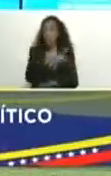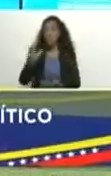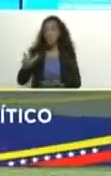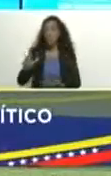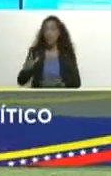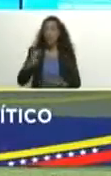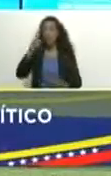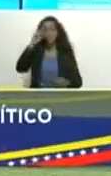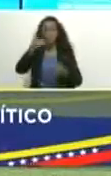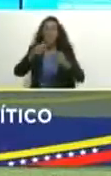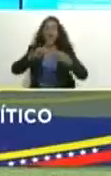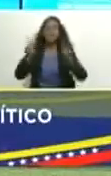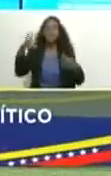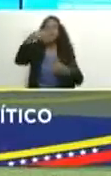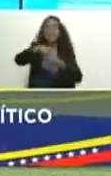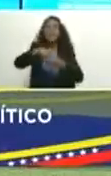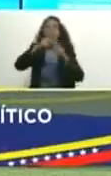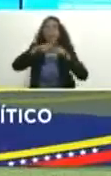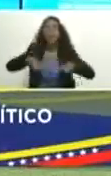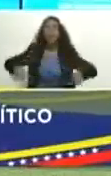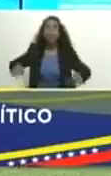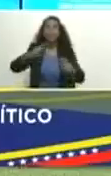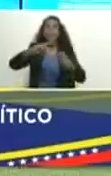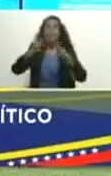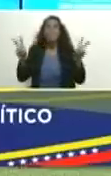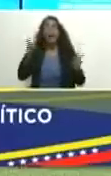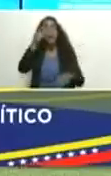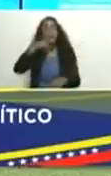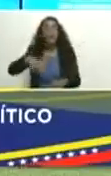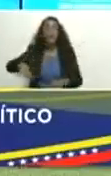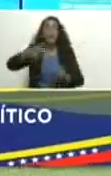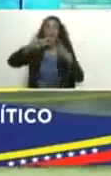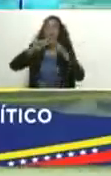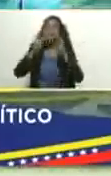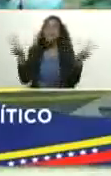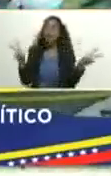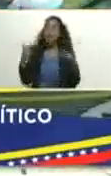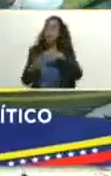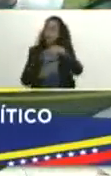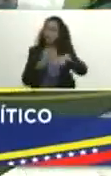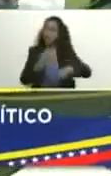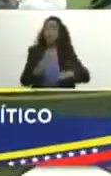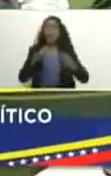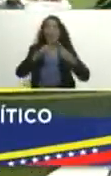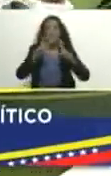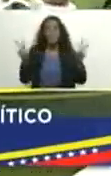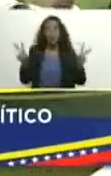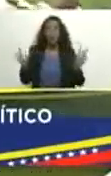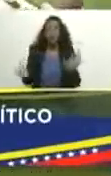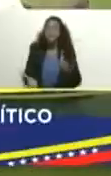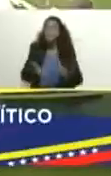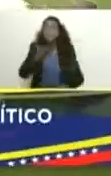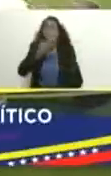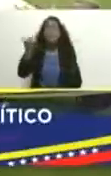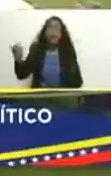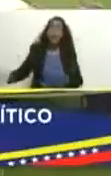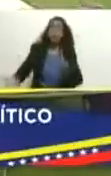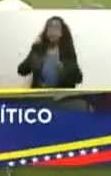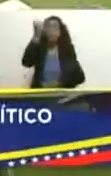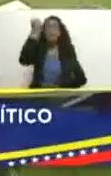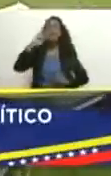paz social, la paz política, la paz del pueblo, la paz de la República. Es el mayor de todos los logros, la